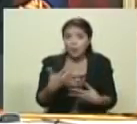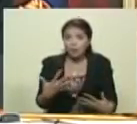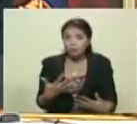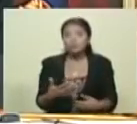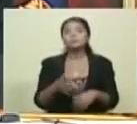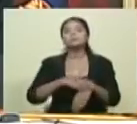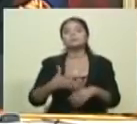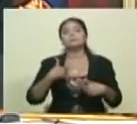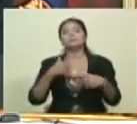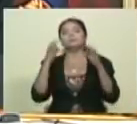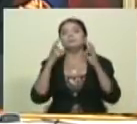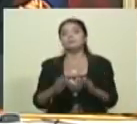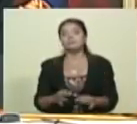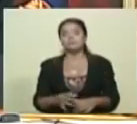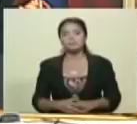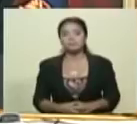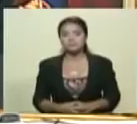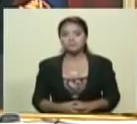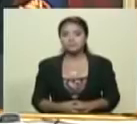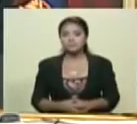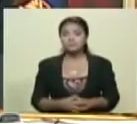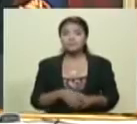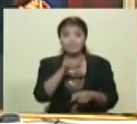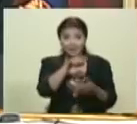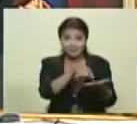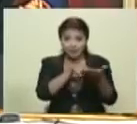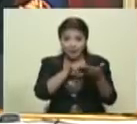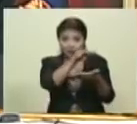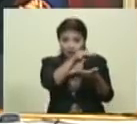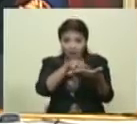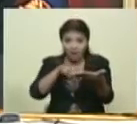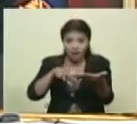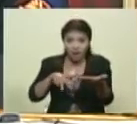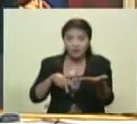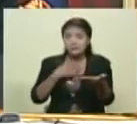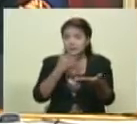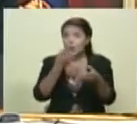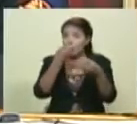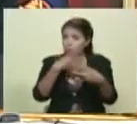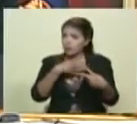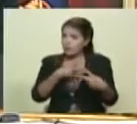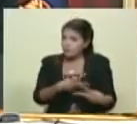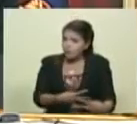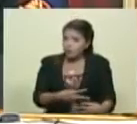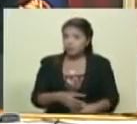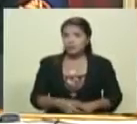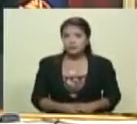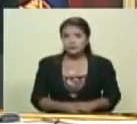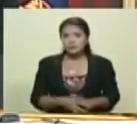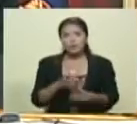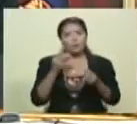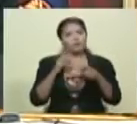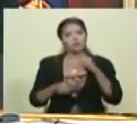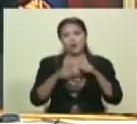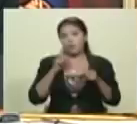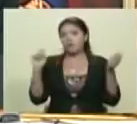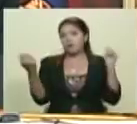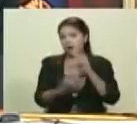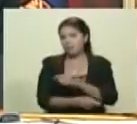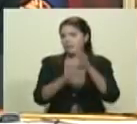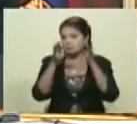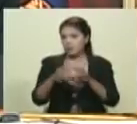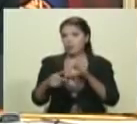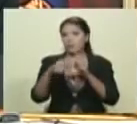porque estoy seguro que si él la lee con un poco de buena voluntad, muchas cosas pueden cambiar para